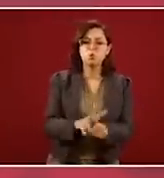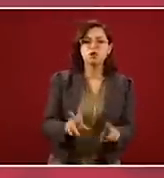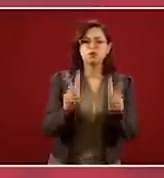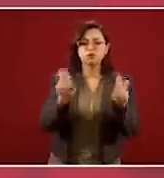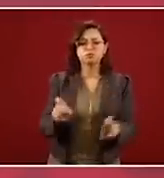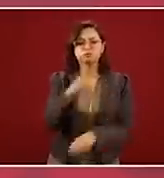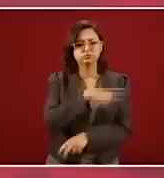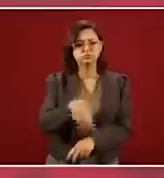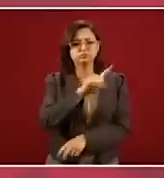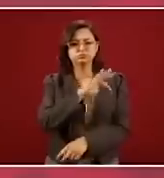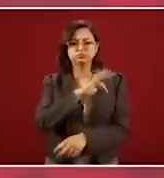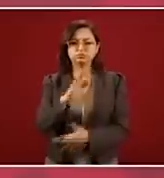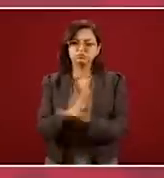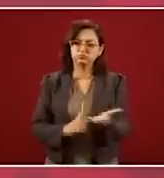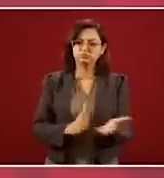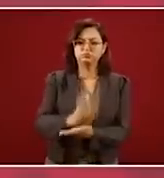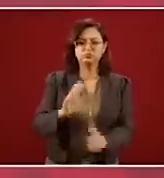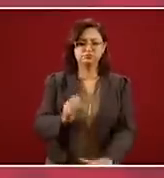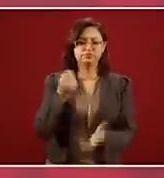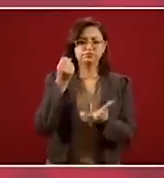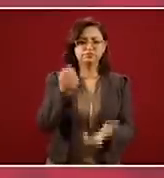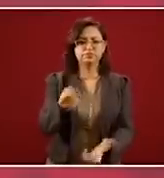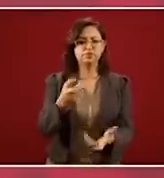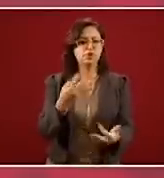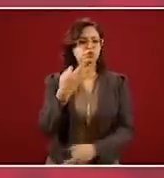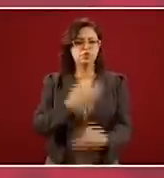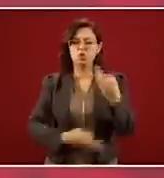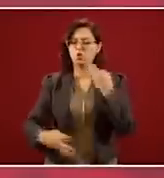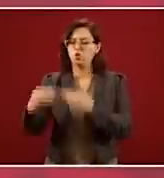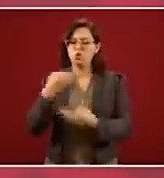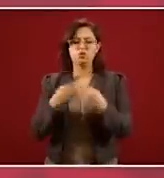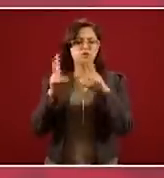ellos invertir en todo el sector.